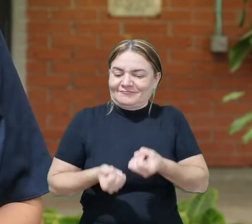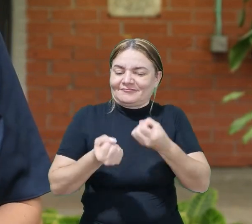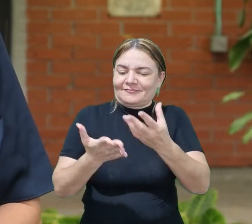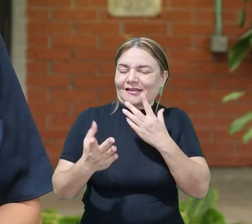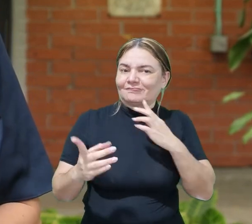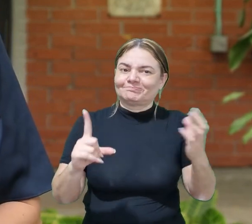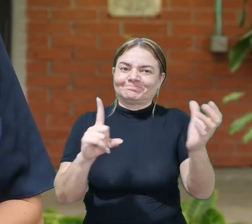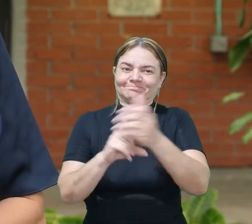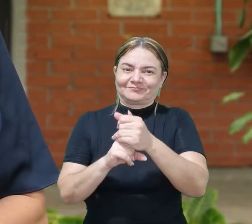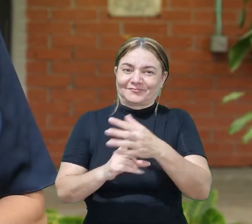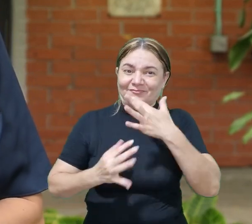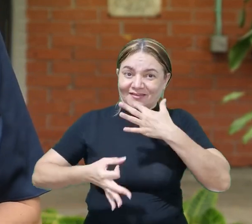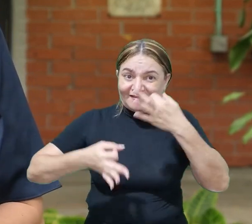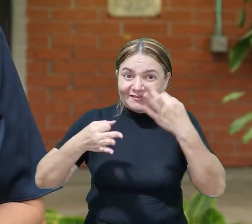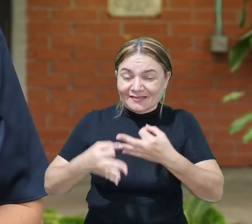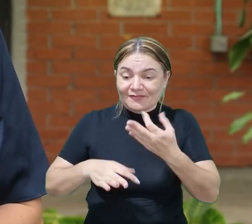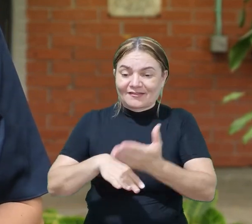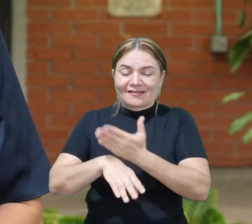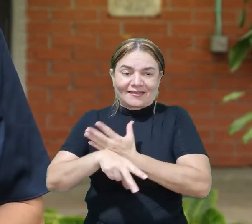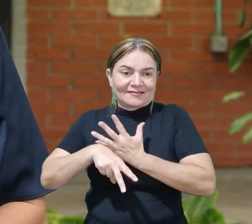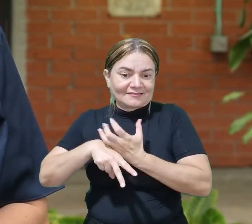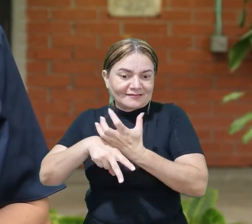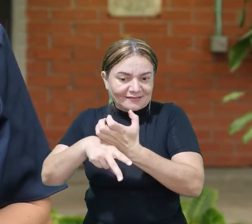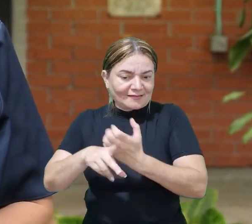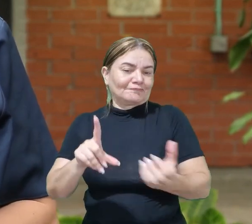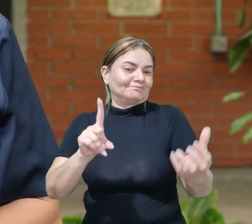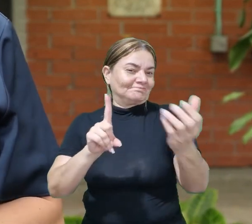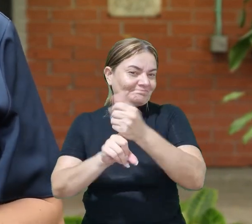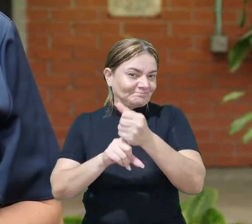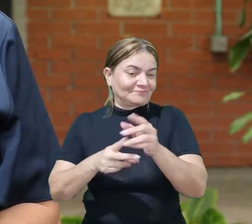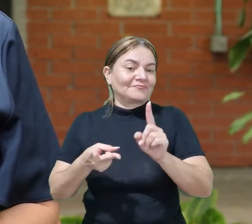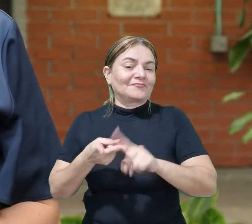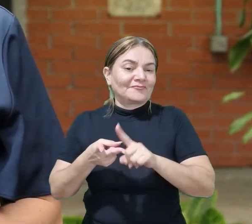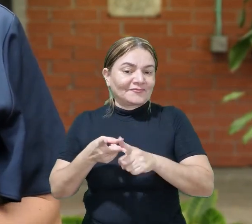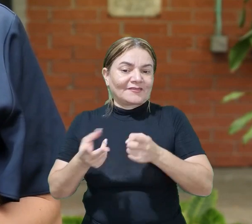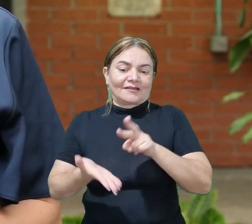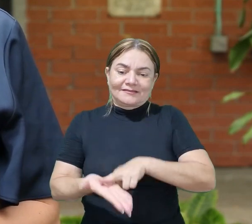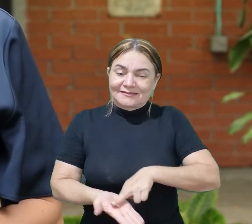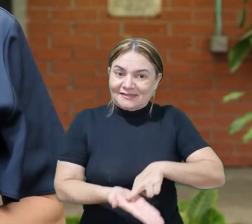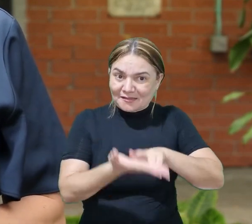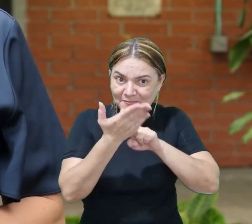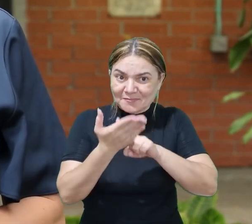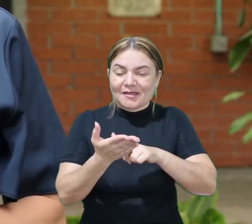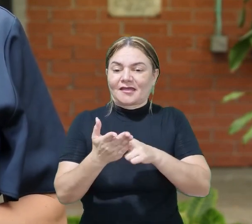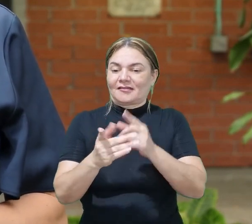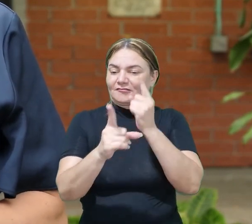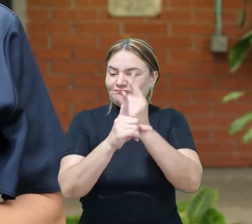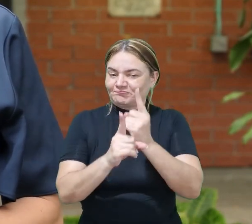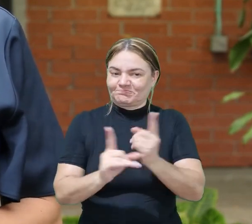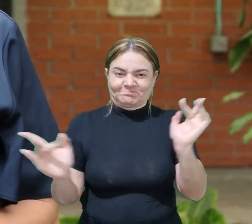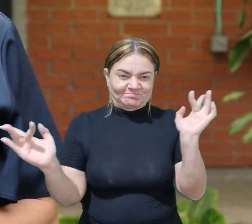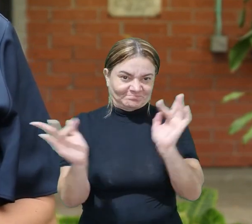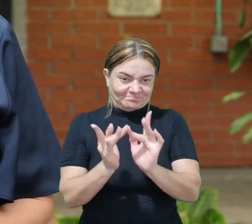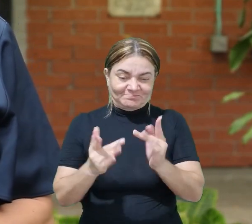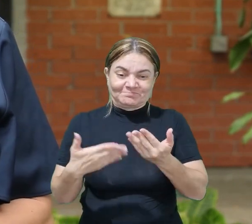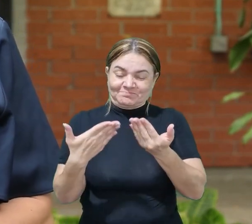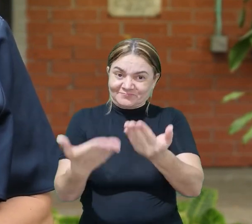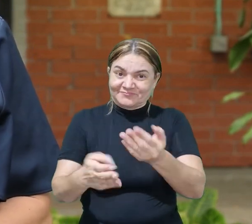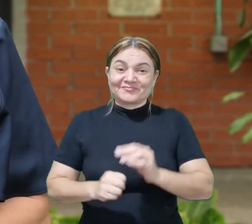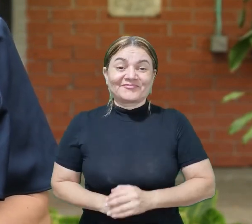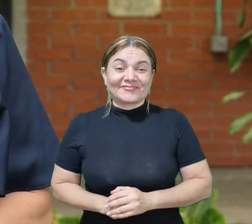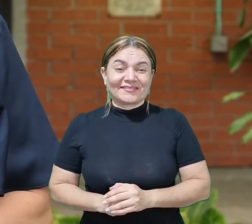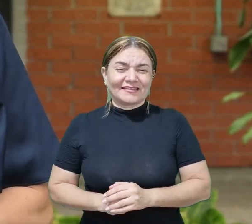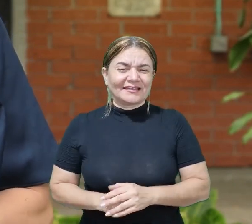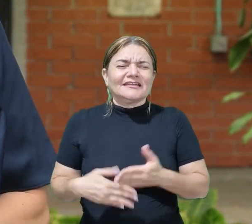obtener la verdad, la satisfacción de la pretensión, una reparación oportuna y adecuada